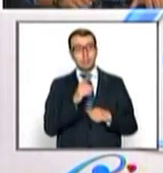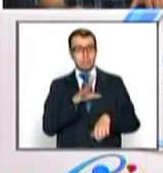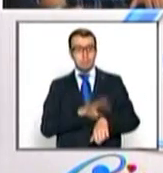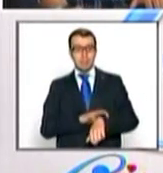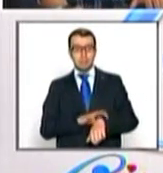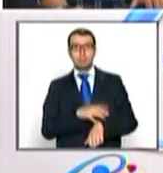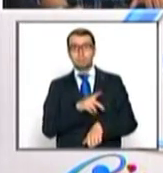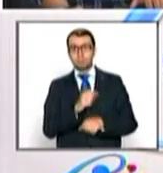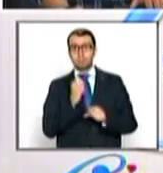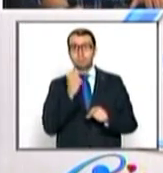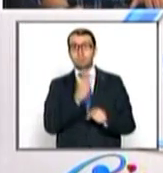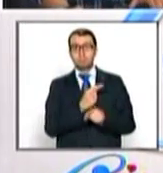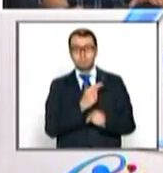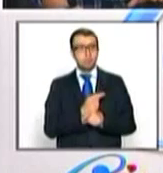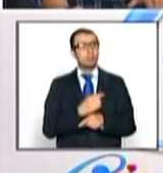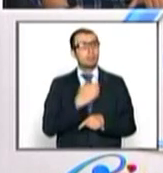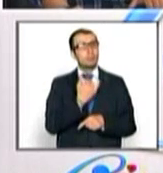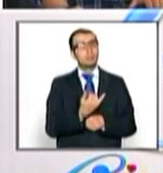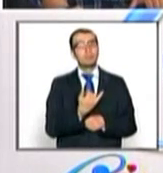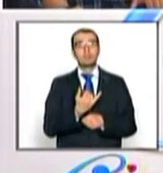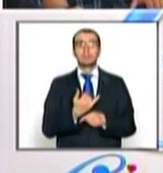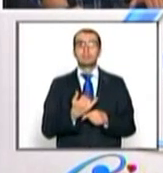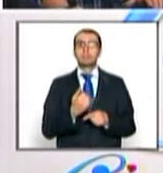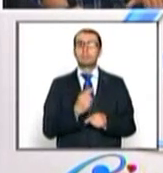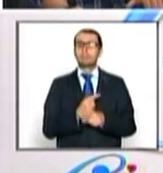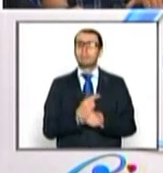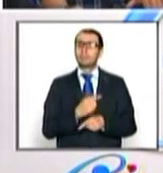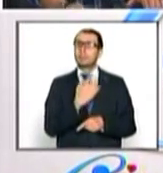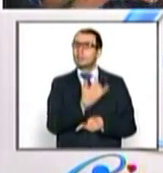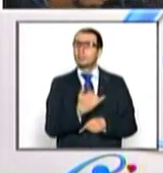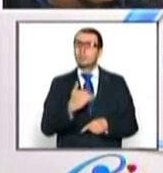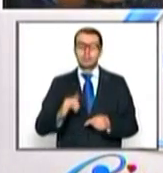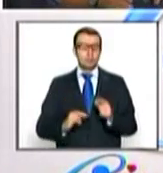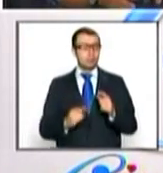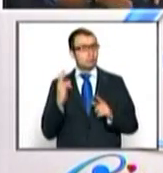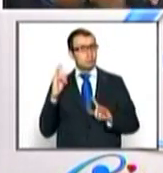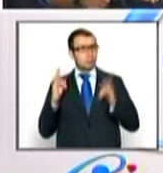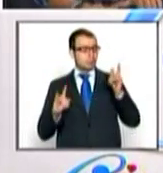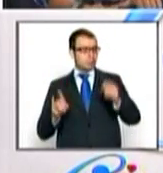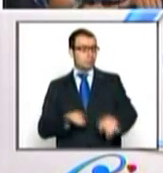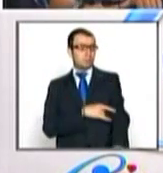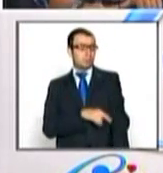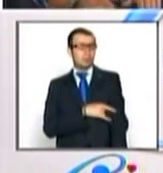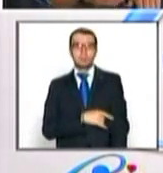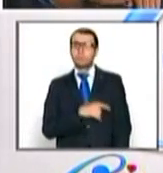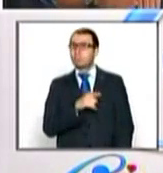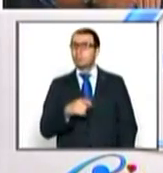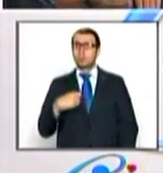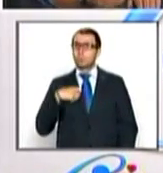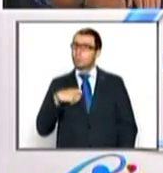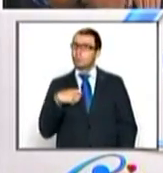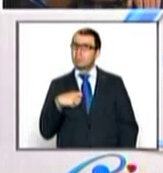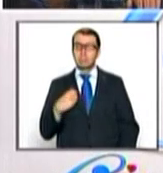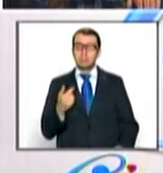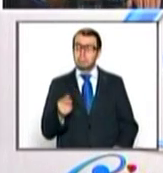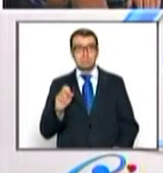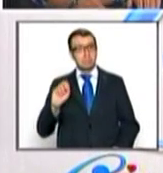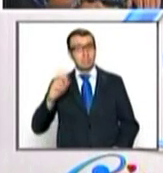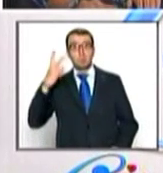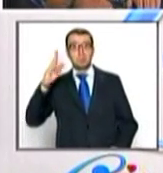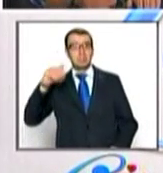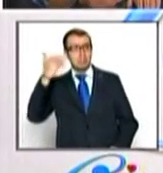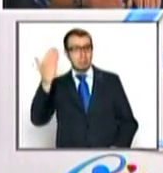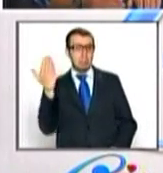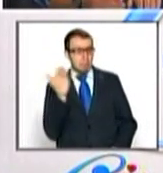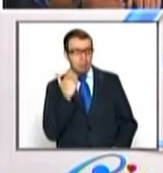aplicar dentro de ese suero son medicamentos de tipo biológico, es decir, medicamentos que no tienen efectos secundarios, medicamentos que no van a hacer un daño a su